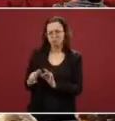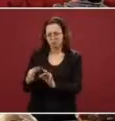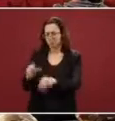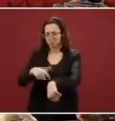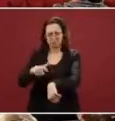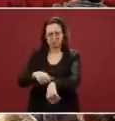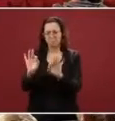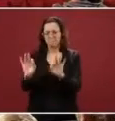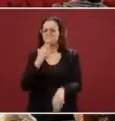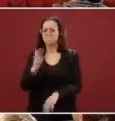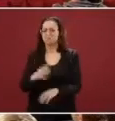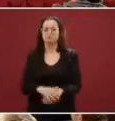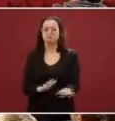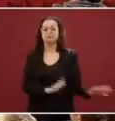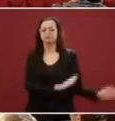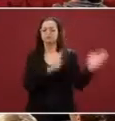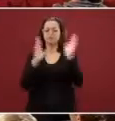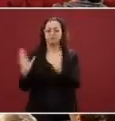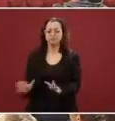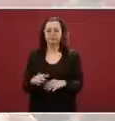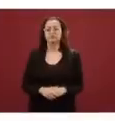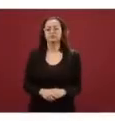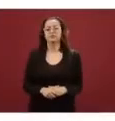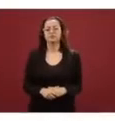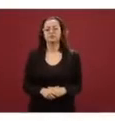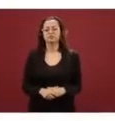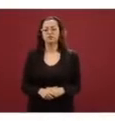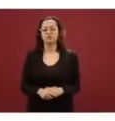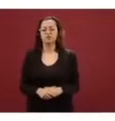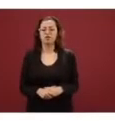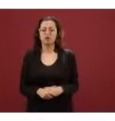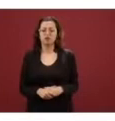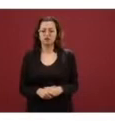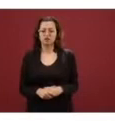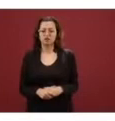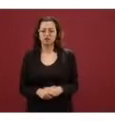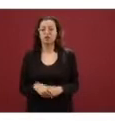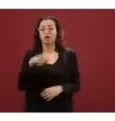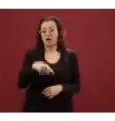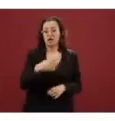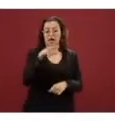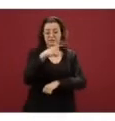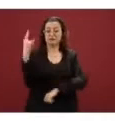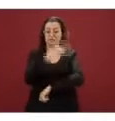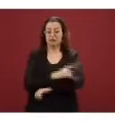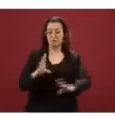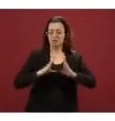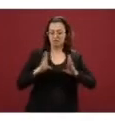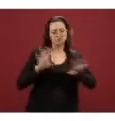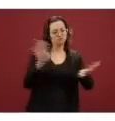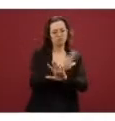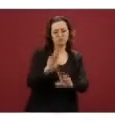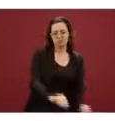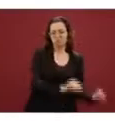favor. También hay un componente adicional, lo que es la reubicación de las instalaciones actuales de la Fuerza Aérea y del Ejército, por